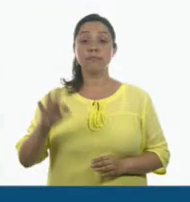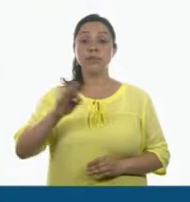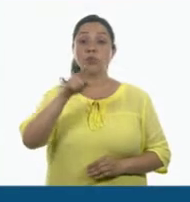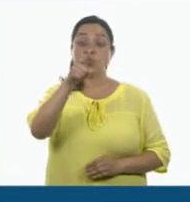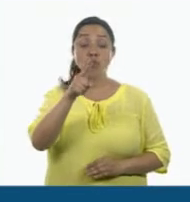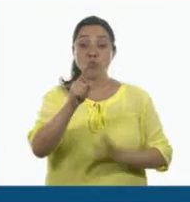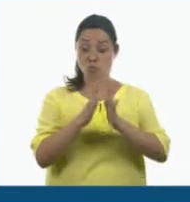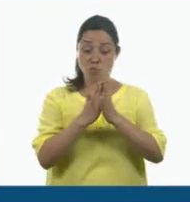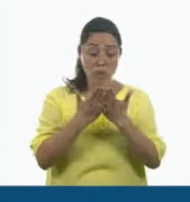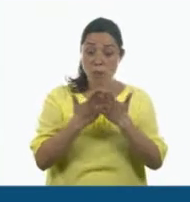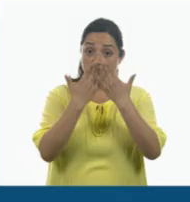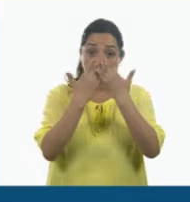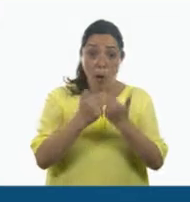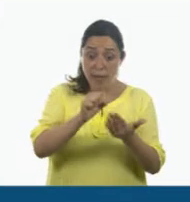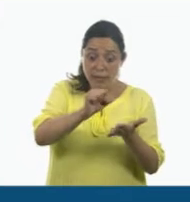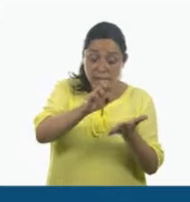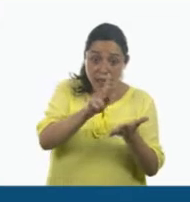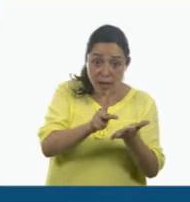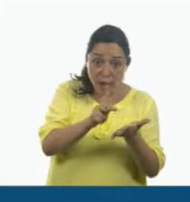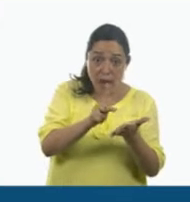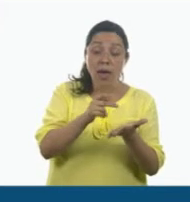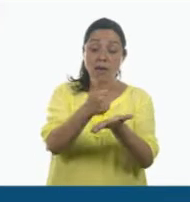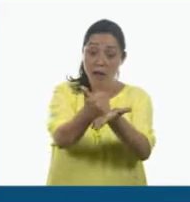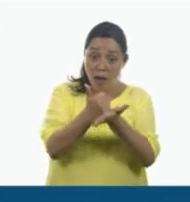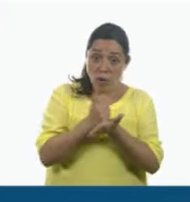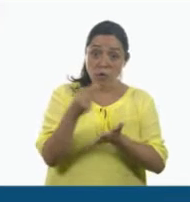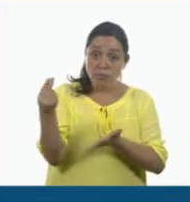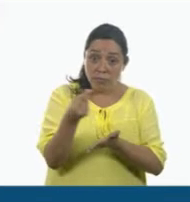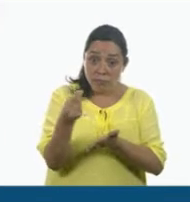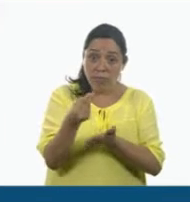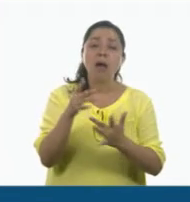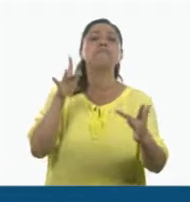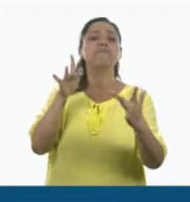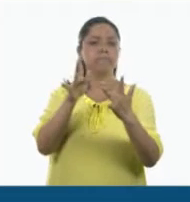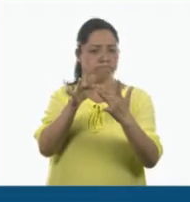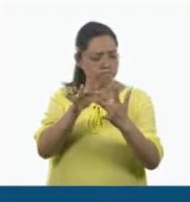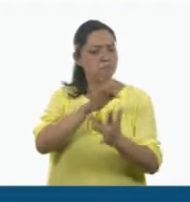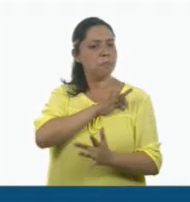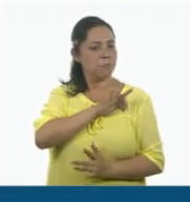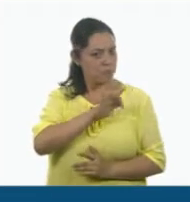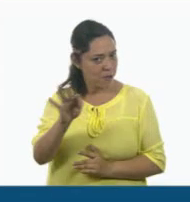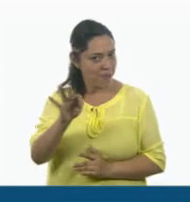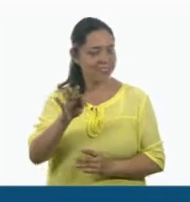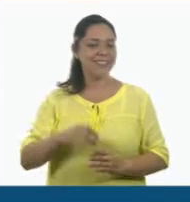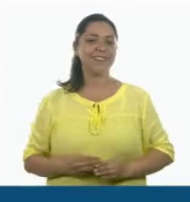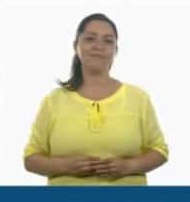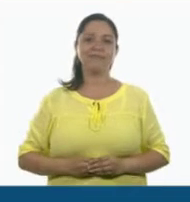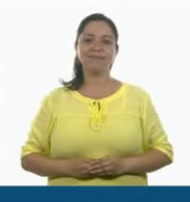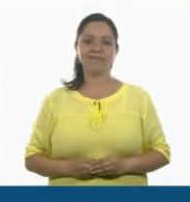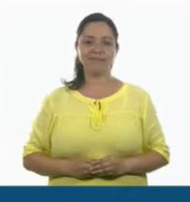Si no tienes el libro de texto o necesitas ayuda para responder las preguntas, contáctanos.